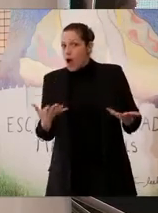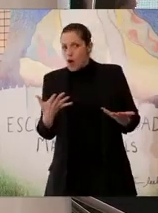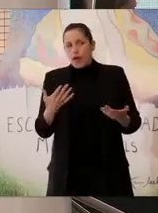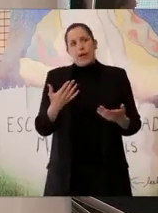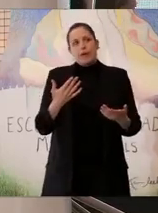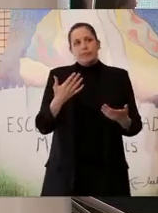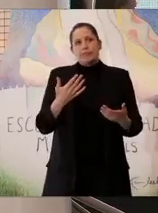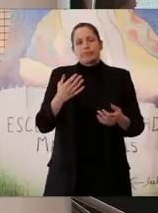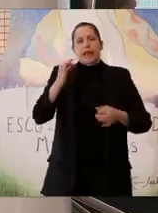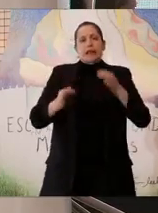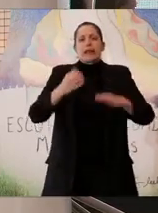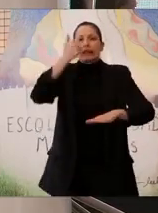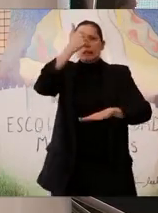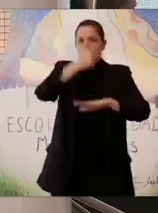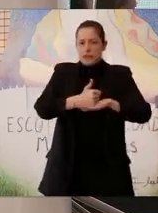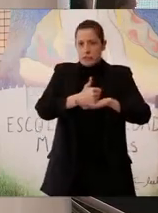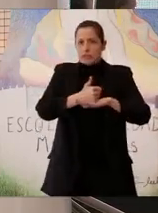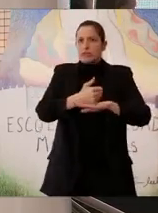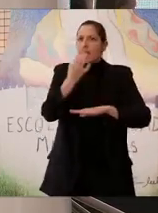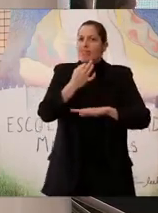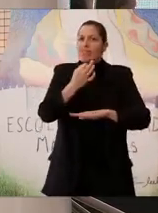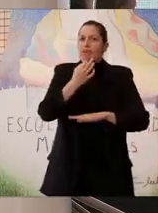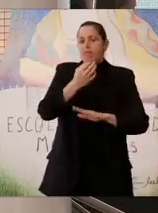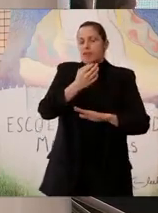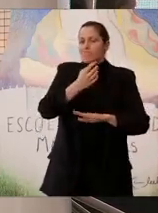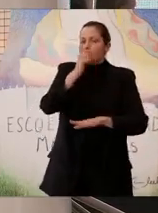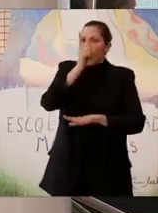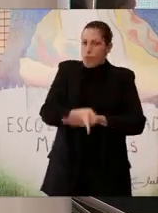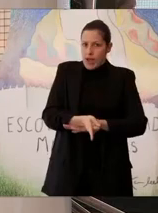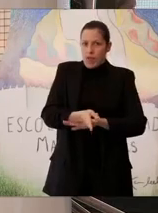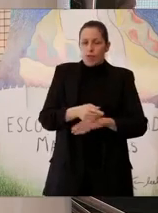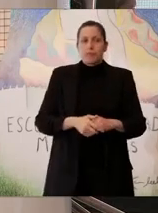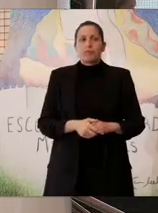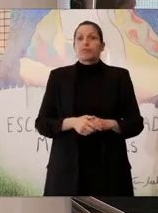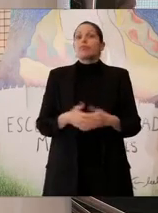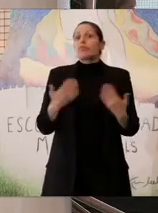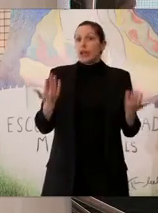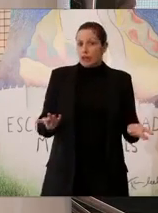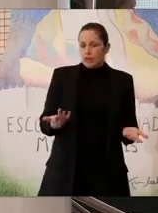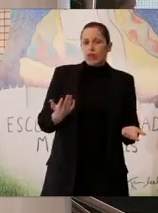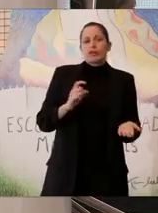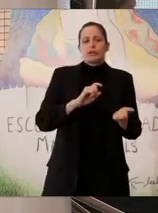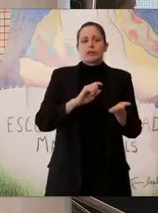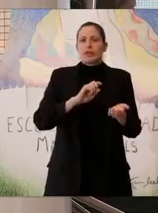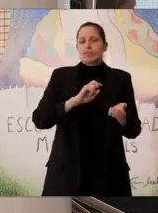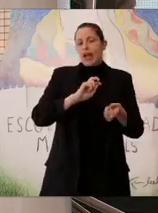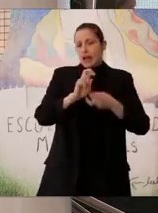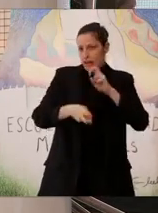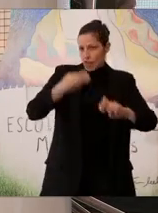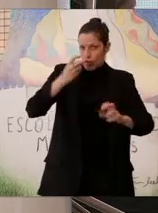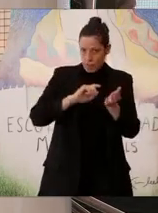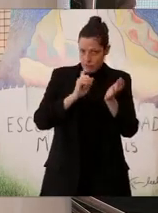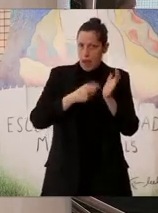Supremo y nos dice que son normas de obligado cumplimiento. ¿Qué pasa? Que se reformó en el año 2018 la Ley Orgánica del Poder Judicial, por supuesto con